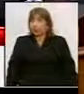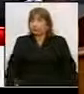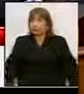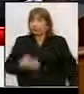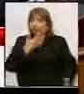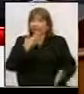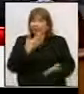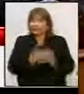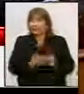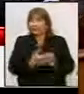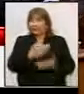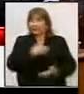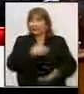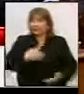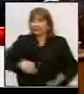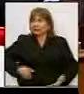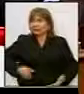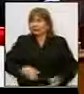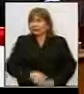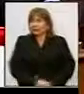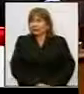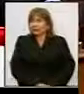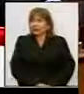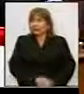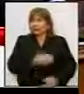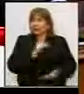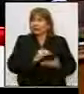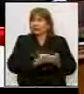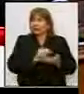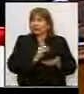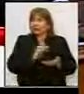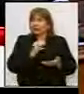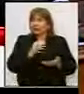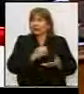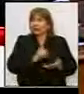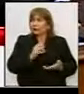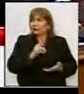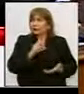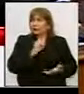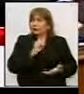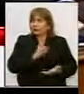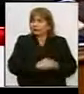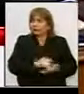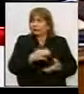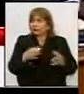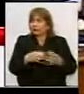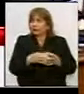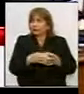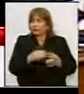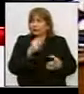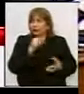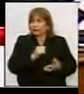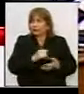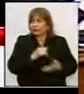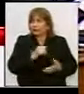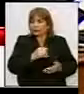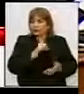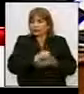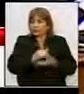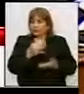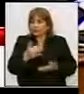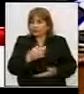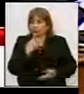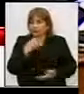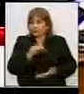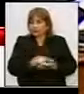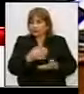Gracias, presidenta. Presidenta, Arica y Comisión Agraria Pipas, Ancha Tancaimán,